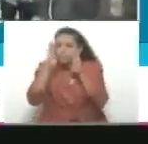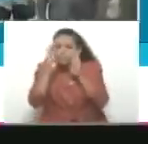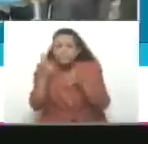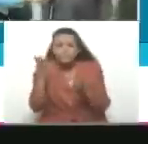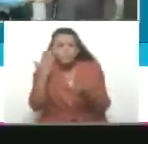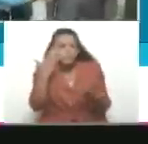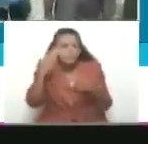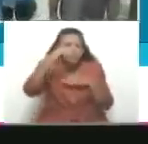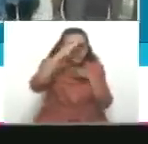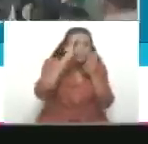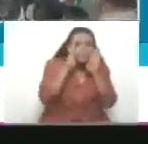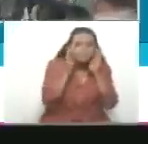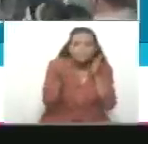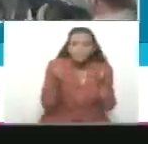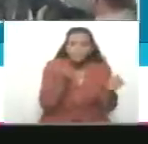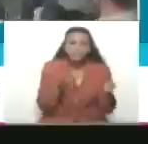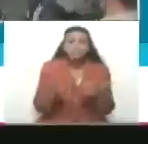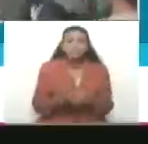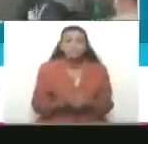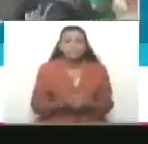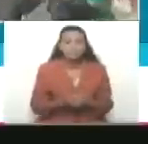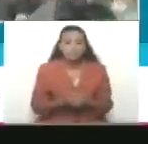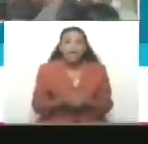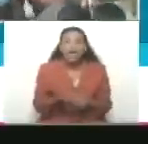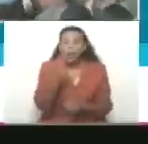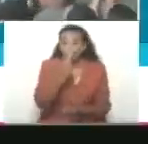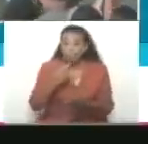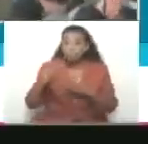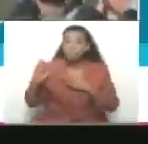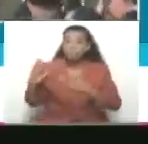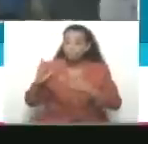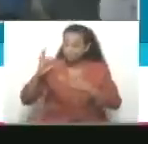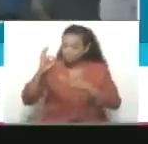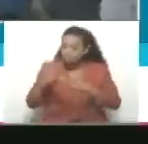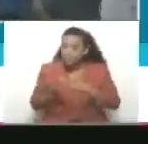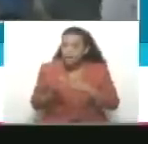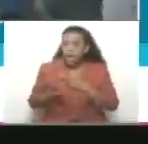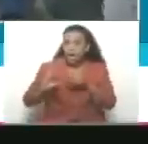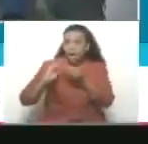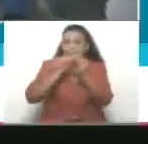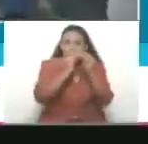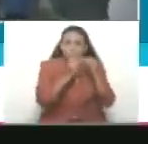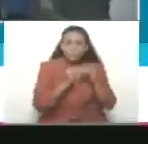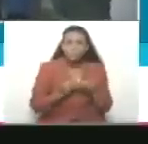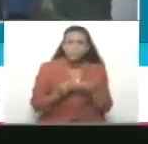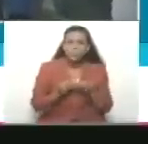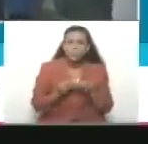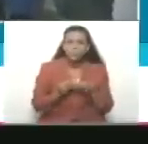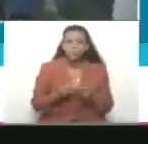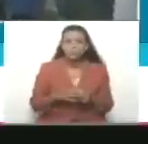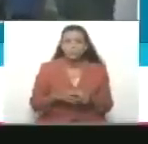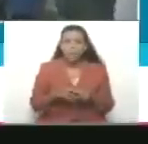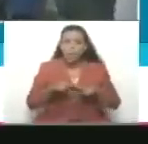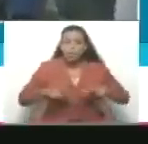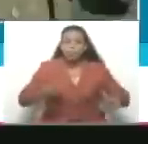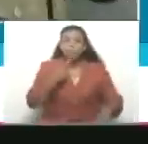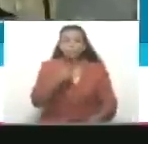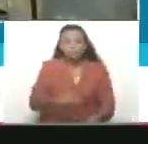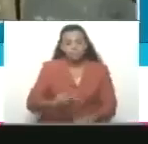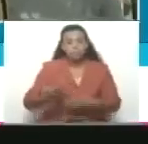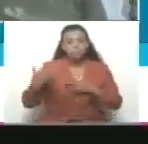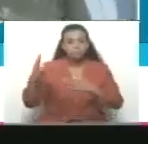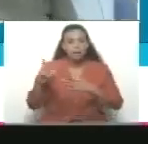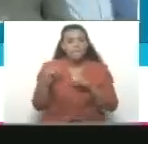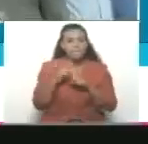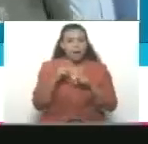a nuestro pueblo y además comprometiéndonos a la recuperación y yo dije